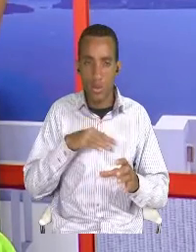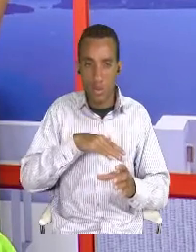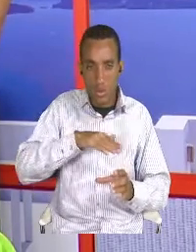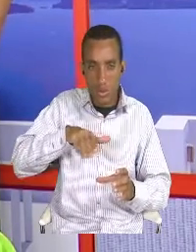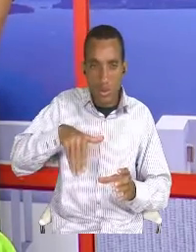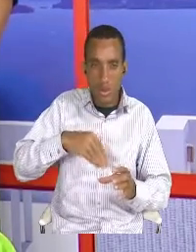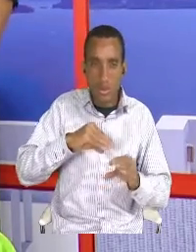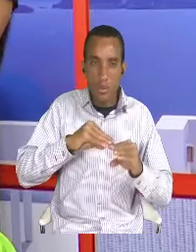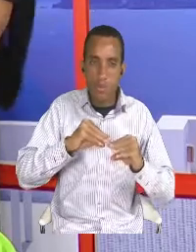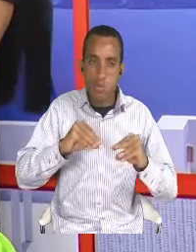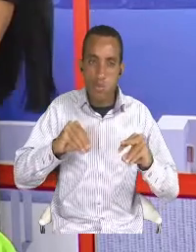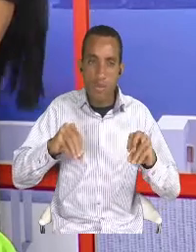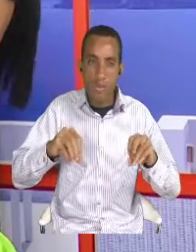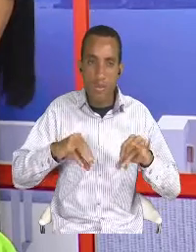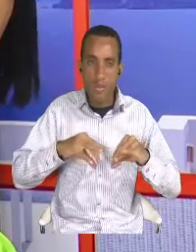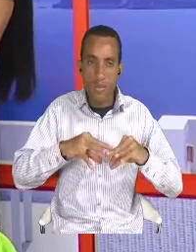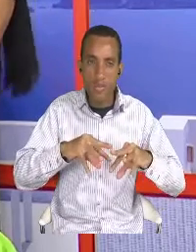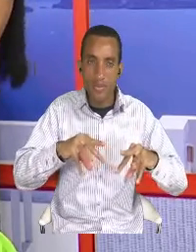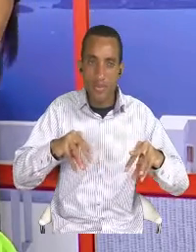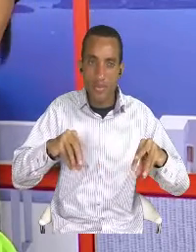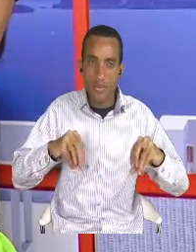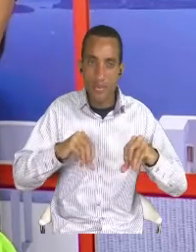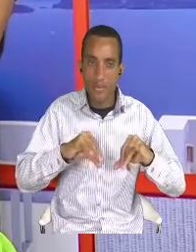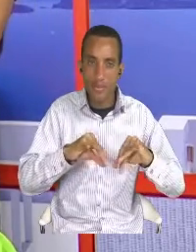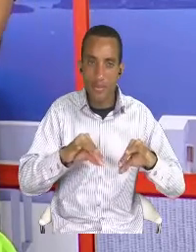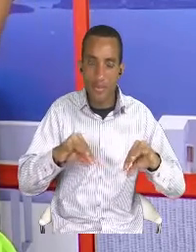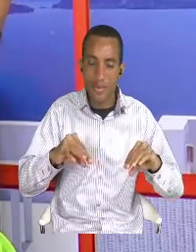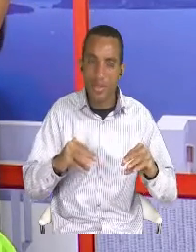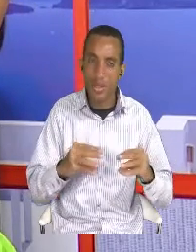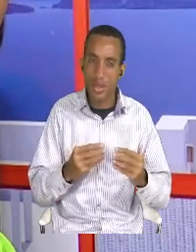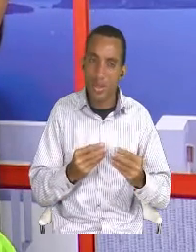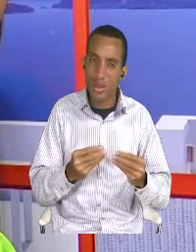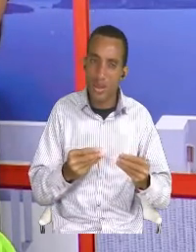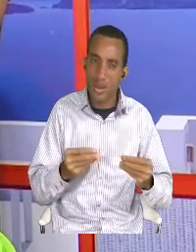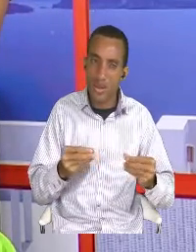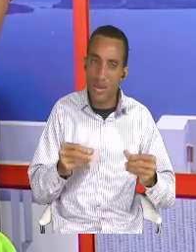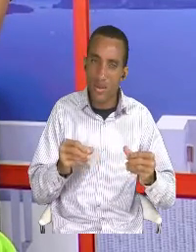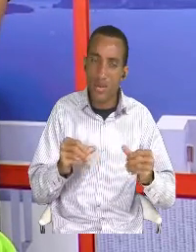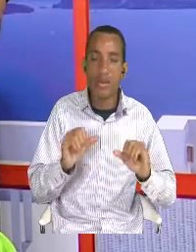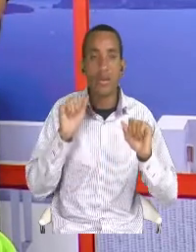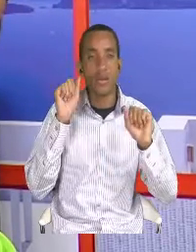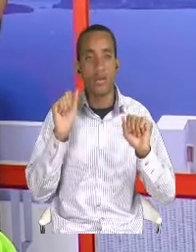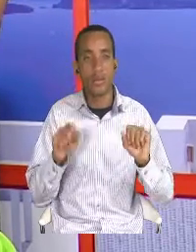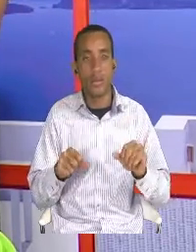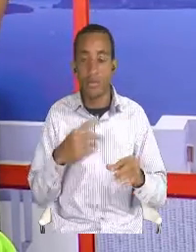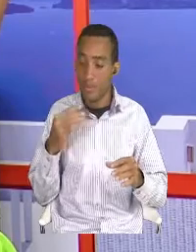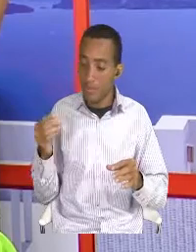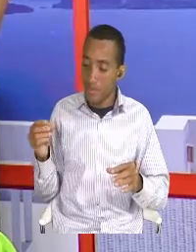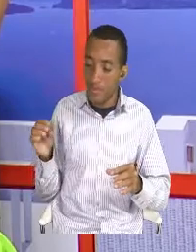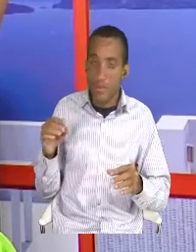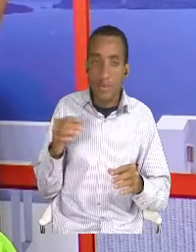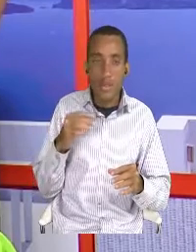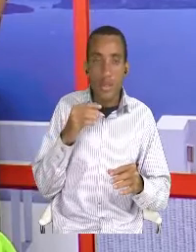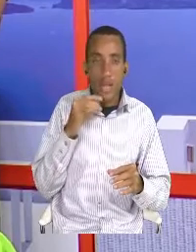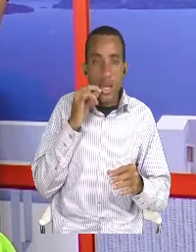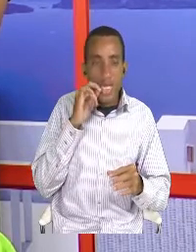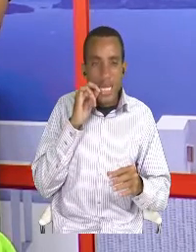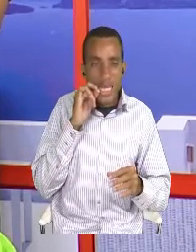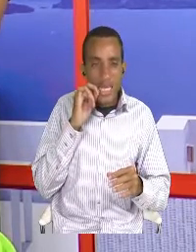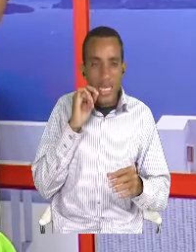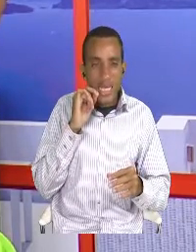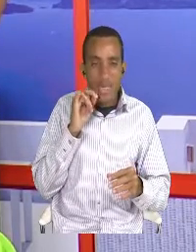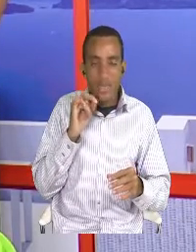como una miel. Y le agrego también una porcioncita de canela en polvo. La canela en polvo nos ayuda a estabilizar la insulina en nuestra sangre,